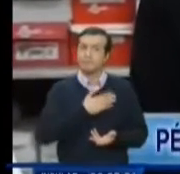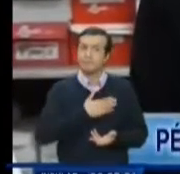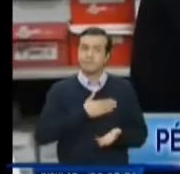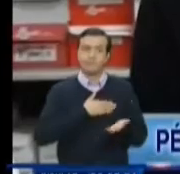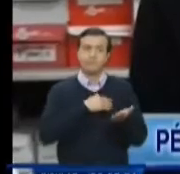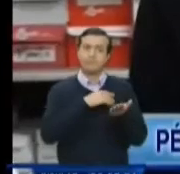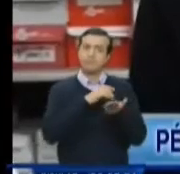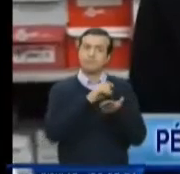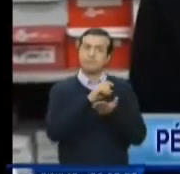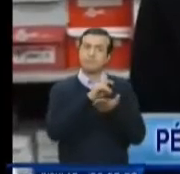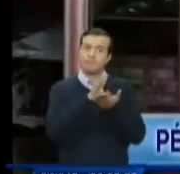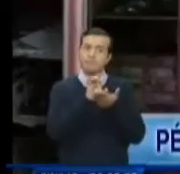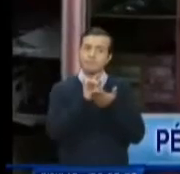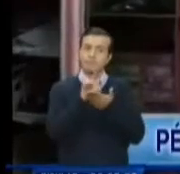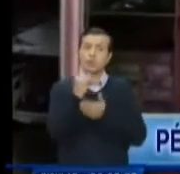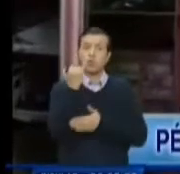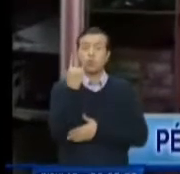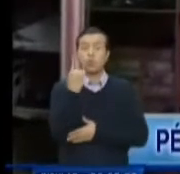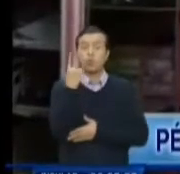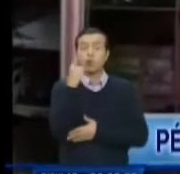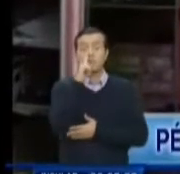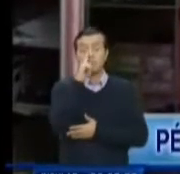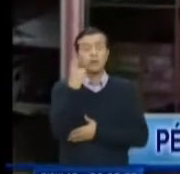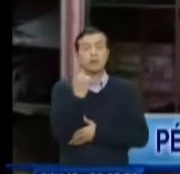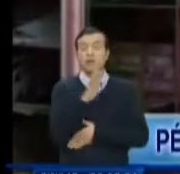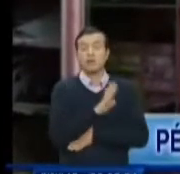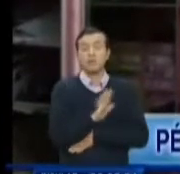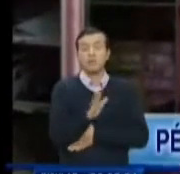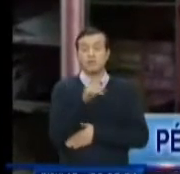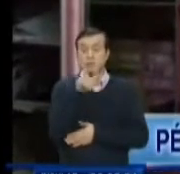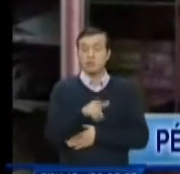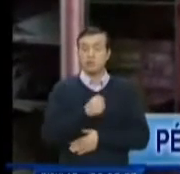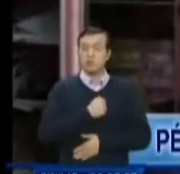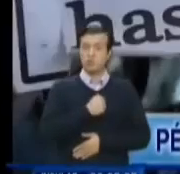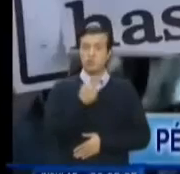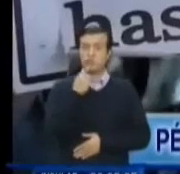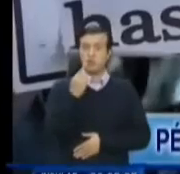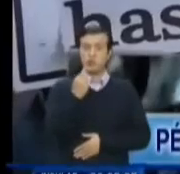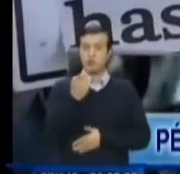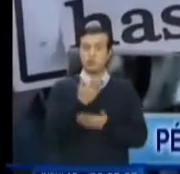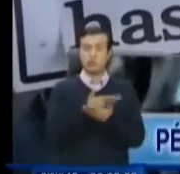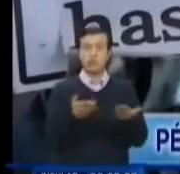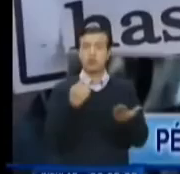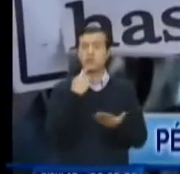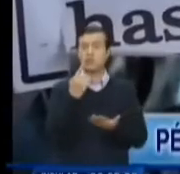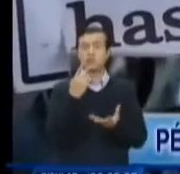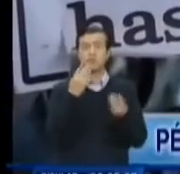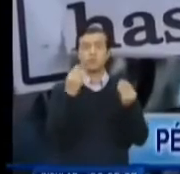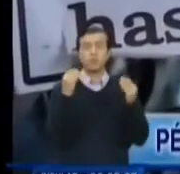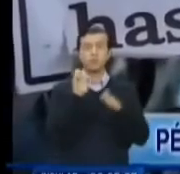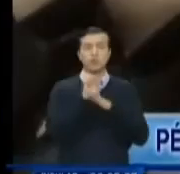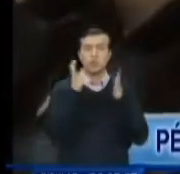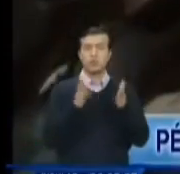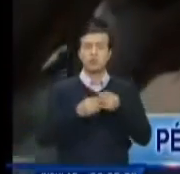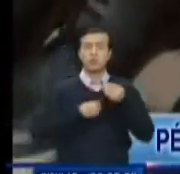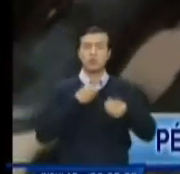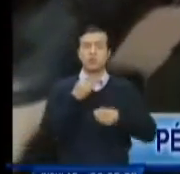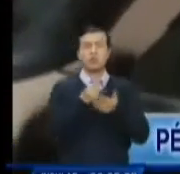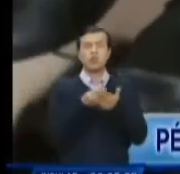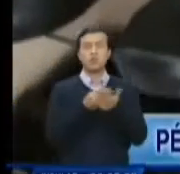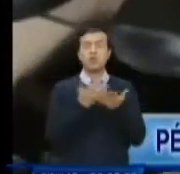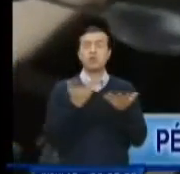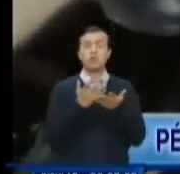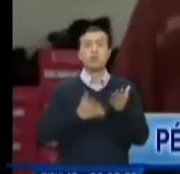estamos trabajando solo con unita. Y es que según el propietario del establecimiento Piebello, la mayoría de ciudadanos decidieron comprar zapatos